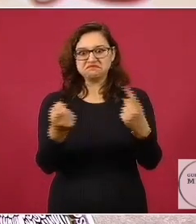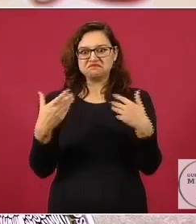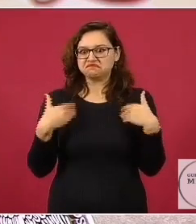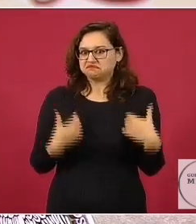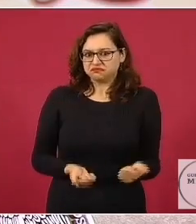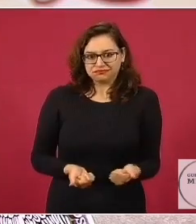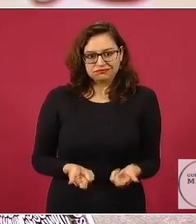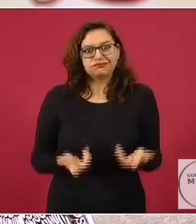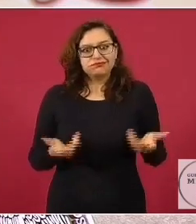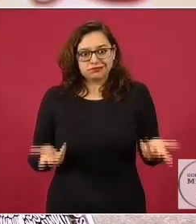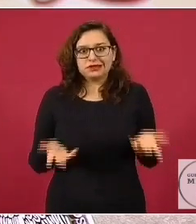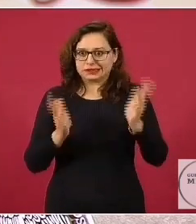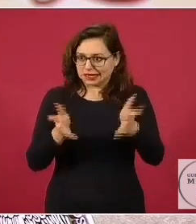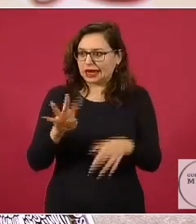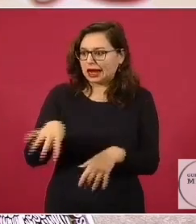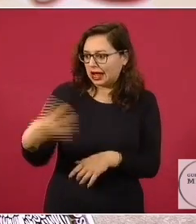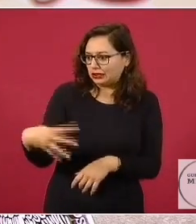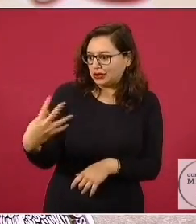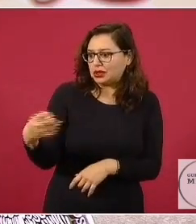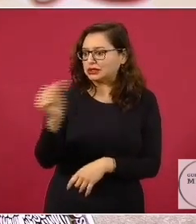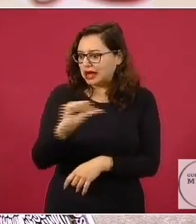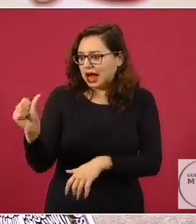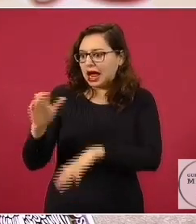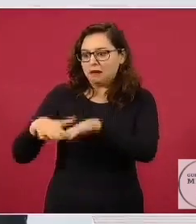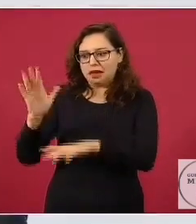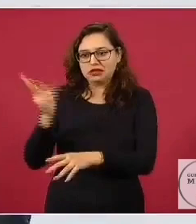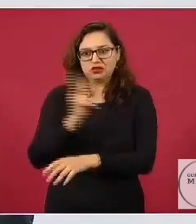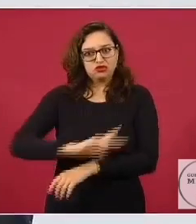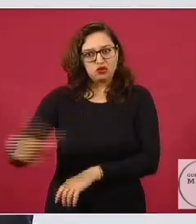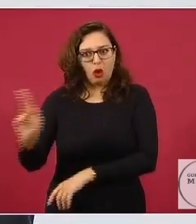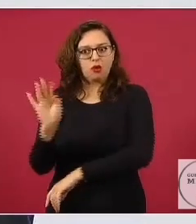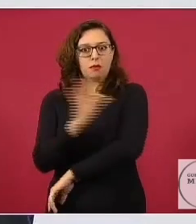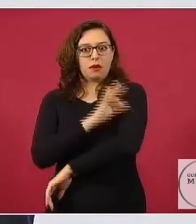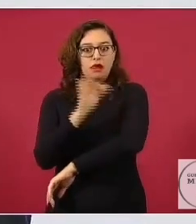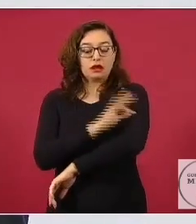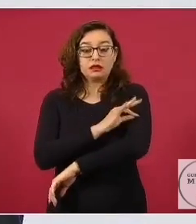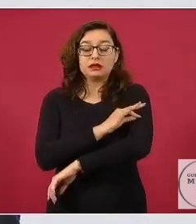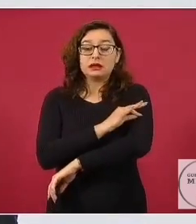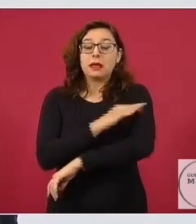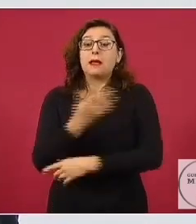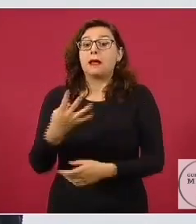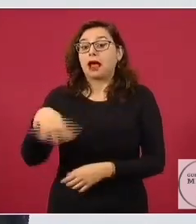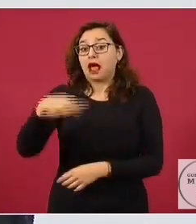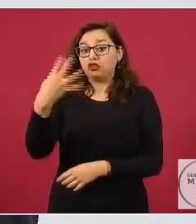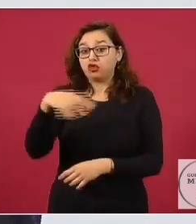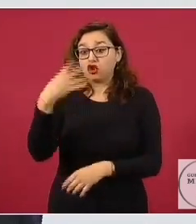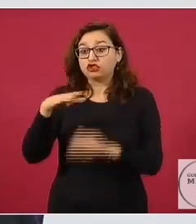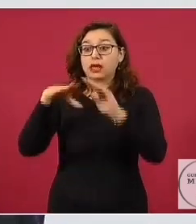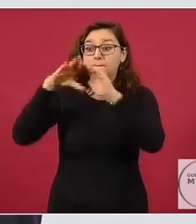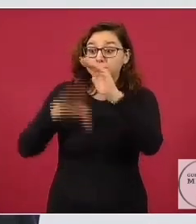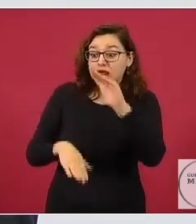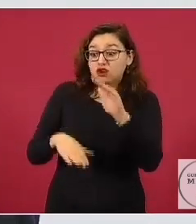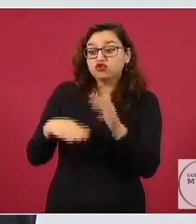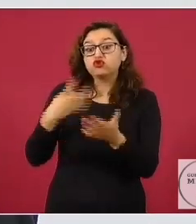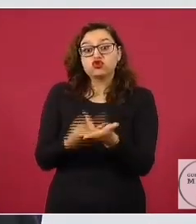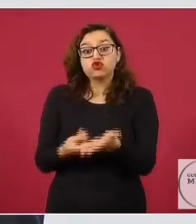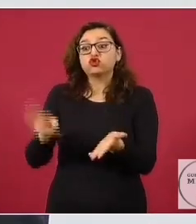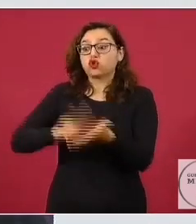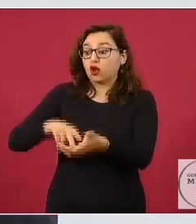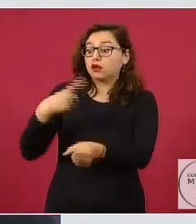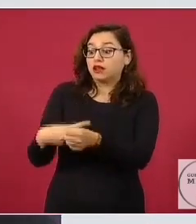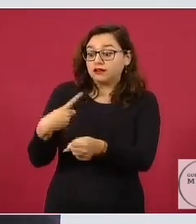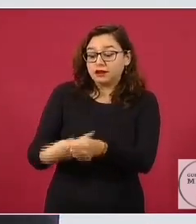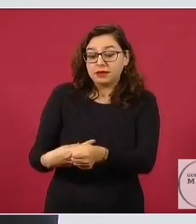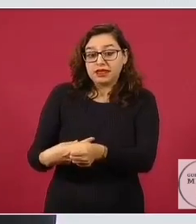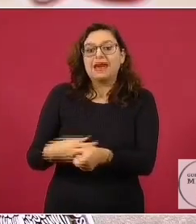niñas, niños y adolescentes con enfermedades crónicas, que son quienes pueden tener un riesgo incrementado de COVID grave, también están